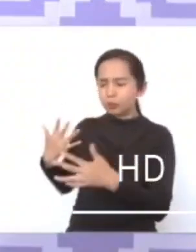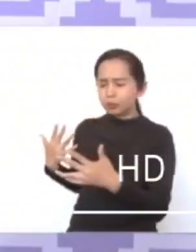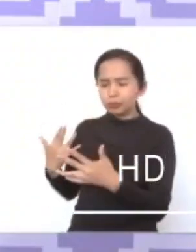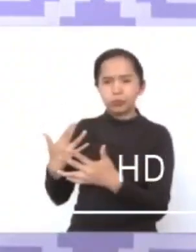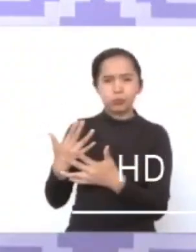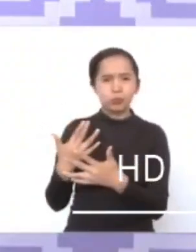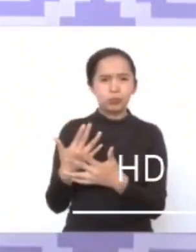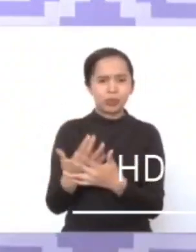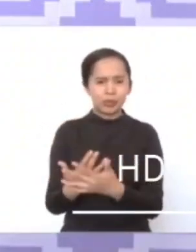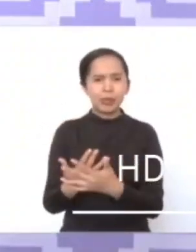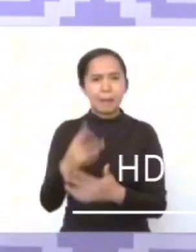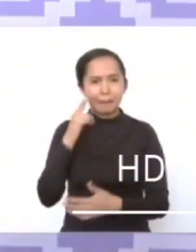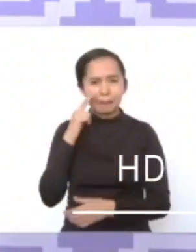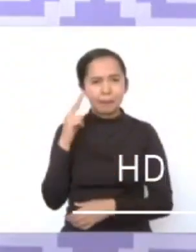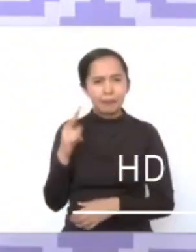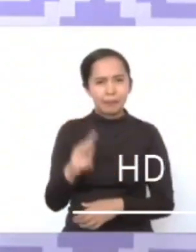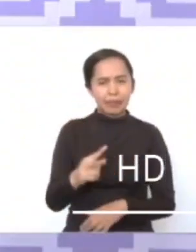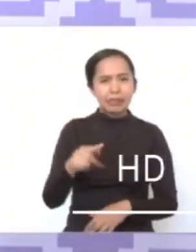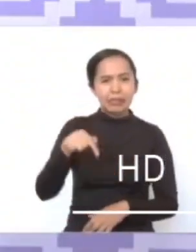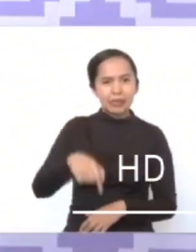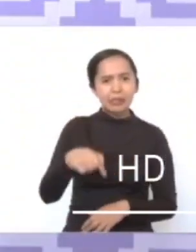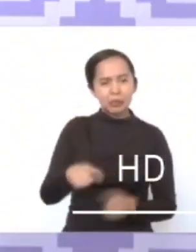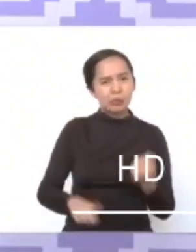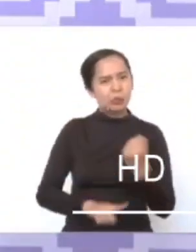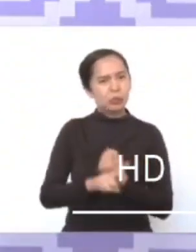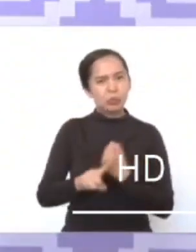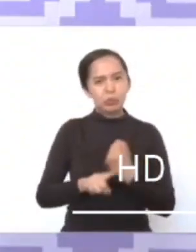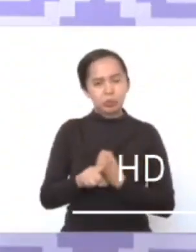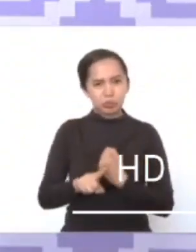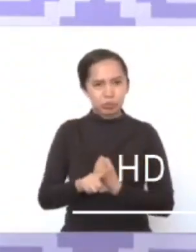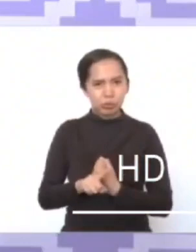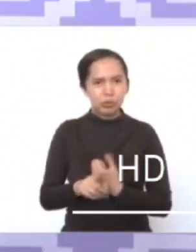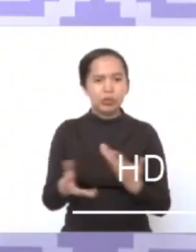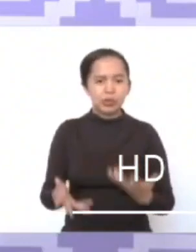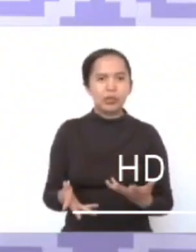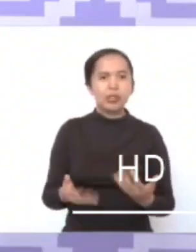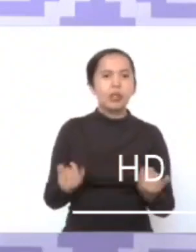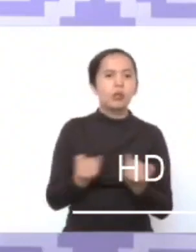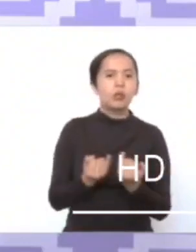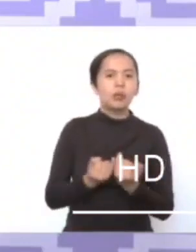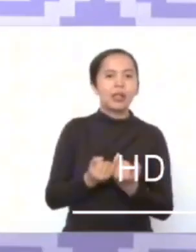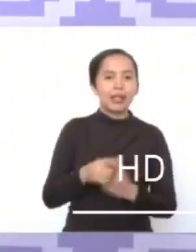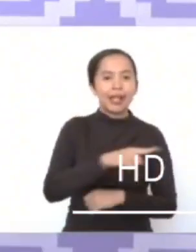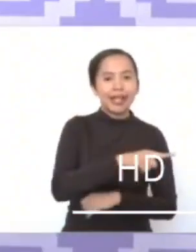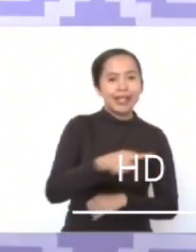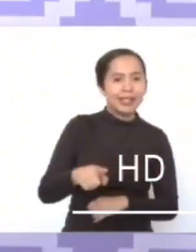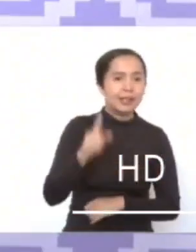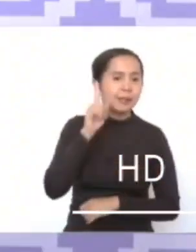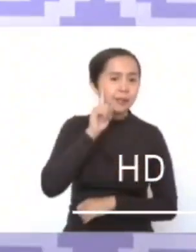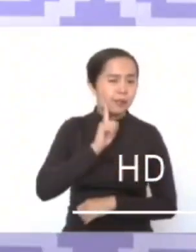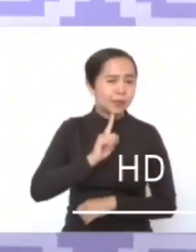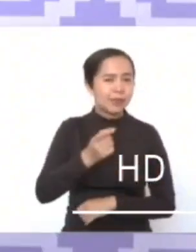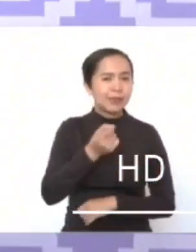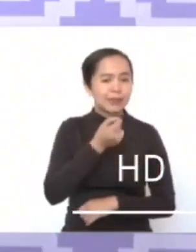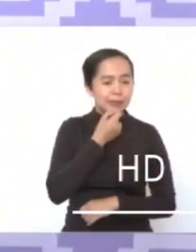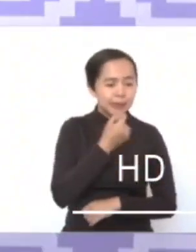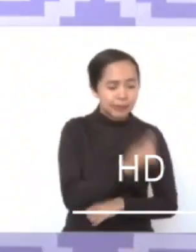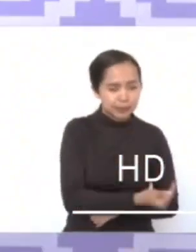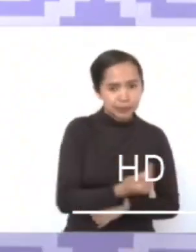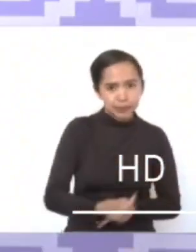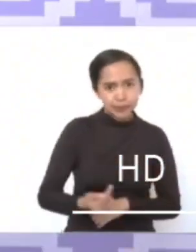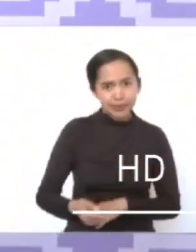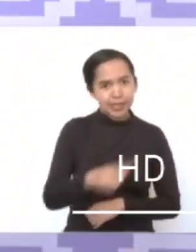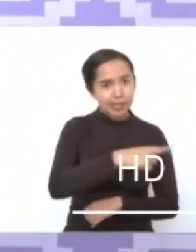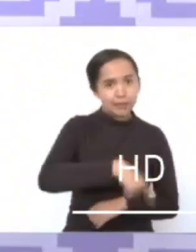respuesta inminente ante esta gran problemática, sino también para hacerle saber a todas las niñas y mujeres que no están